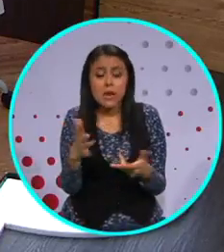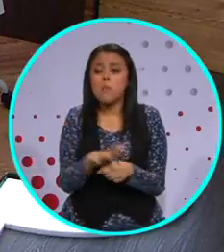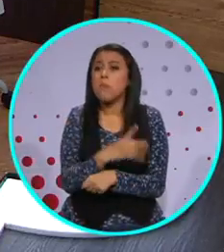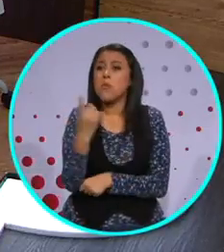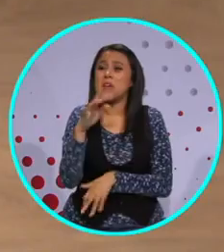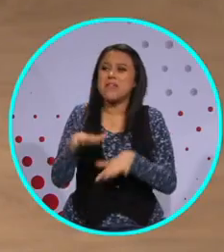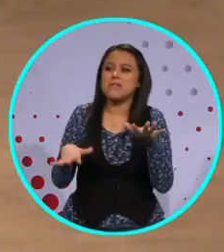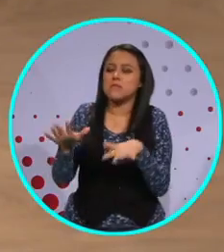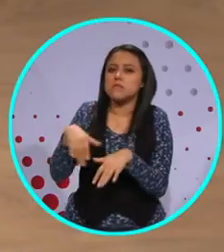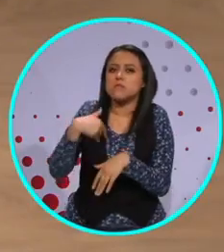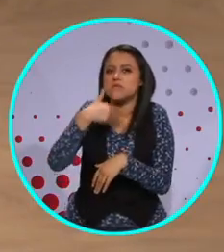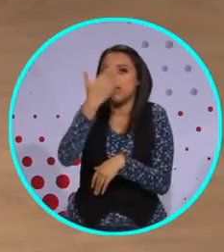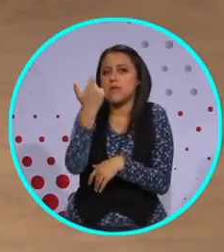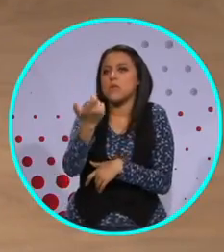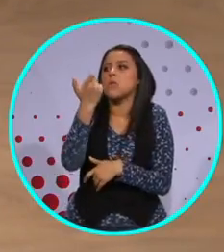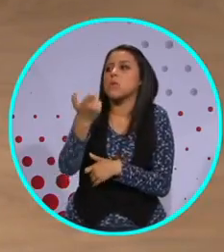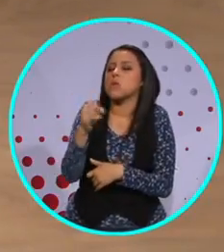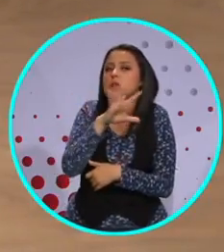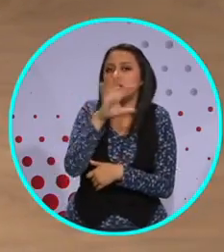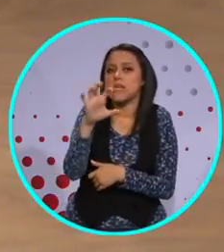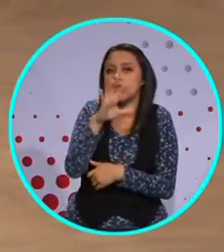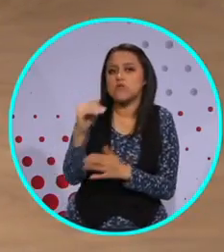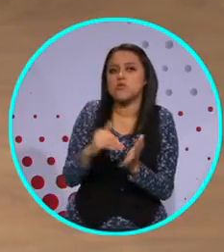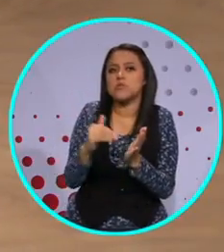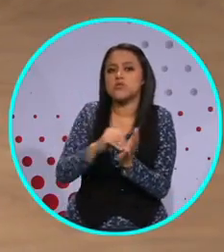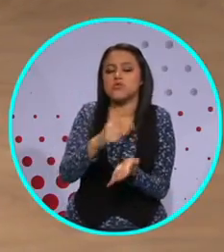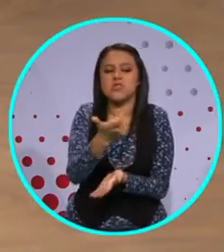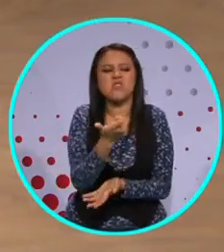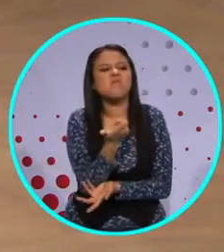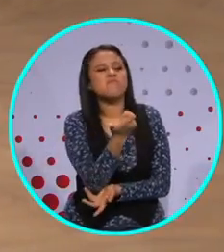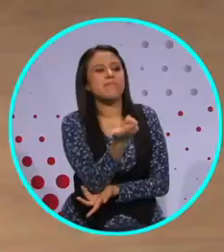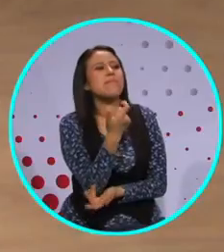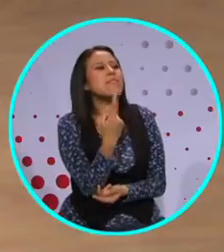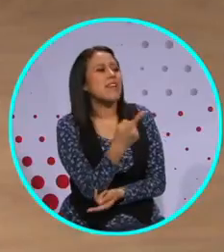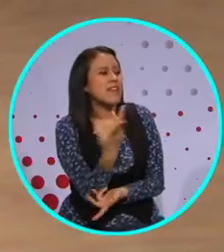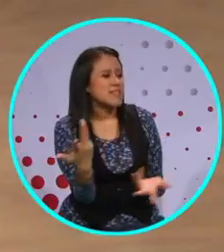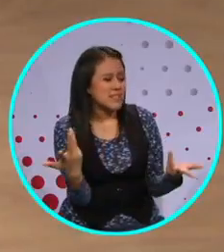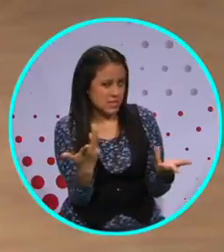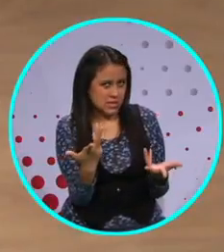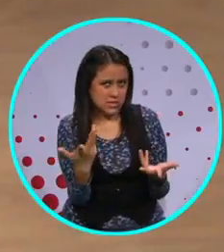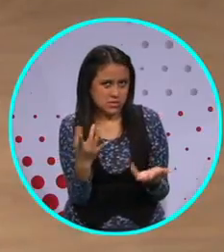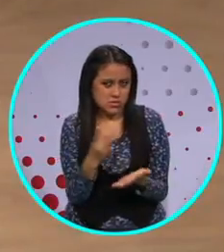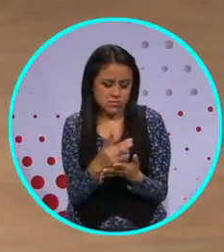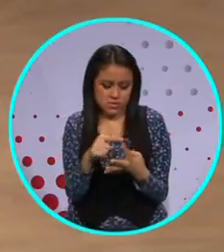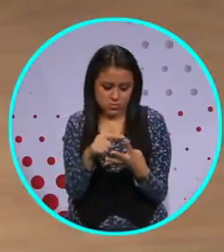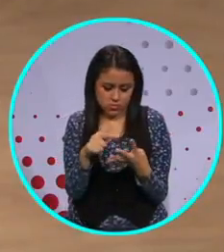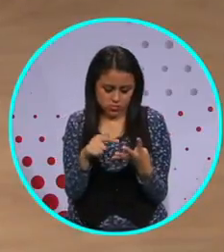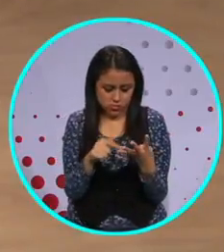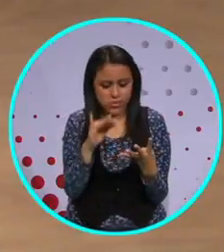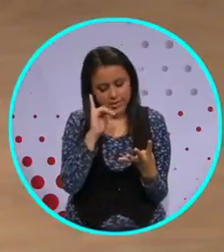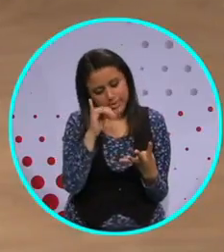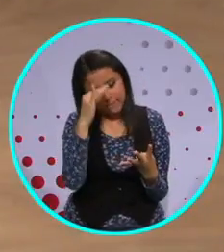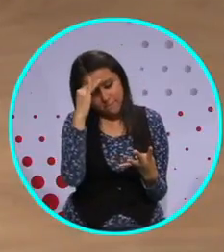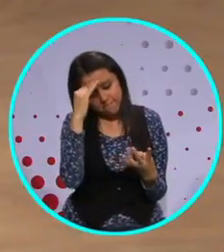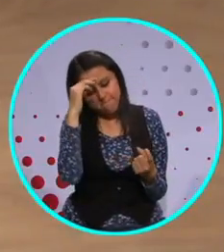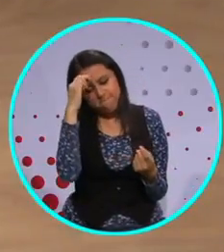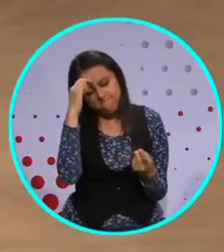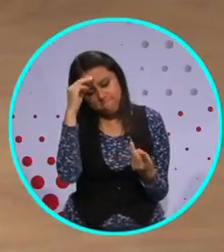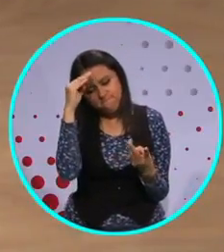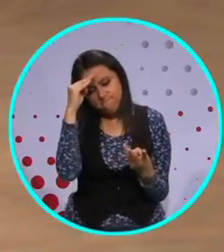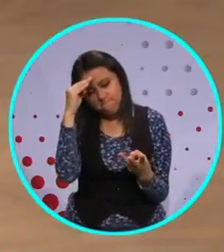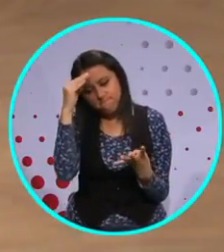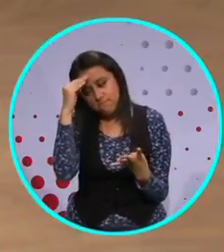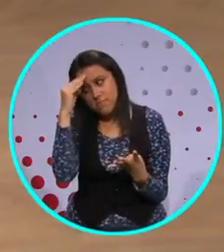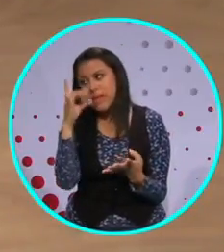muchos conocen cualquier presupuesto tengo 500 millones para que alcance a quienes unidos nada más puede ser esto destruye esto pero es que el otro nos ofreció hacer